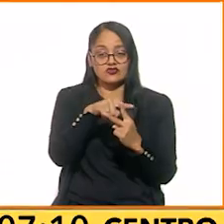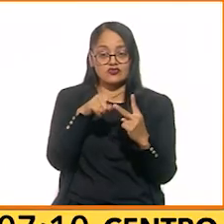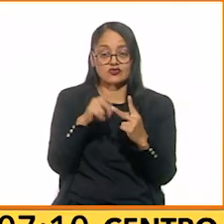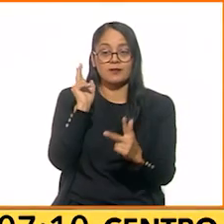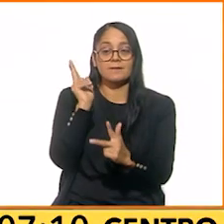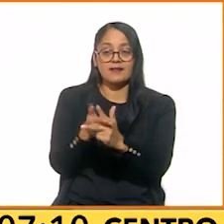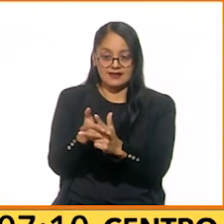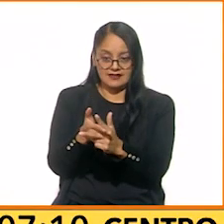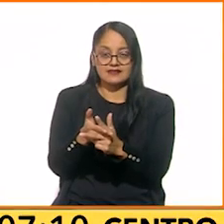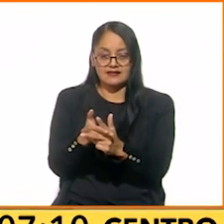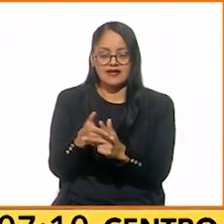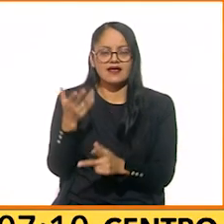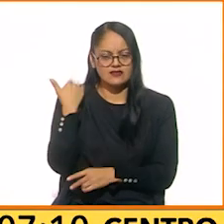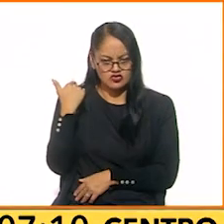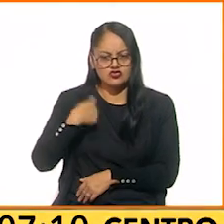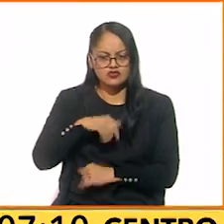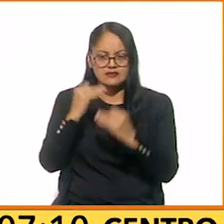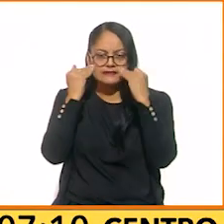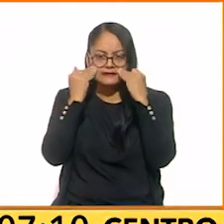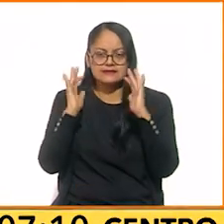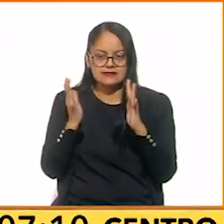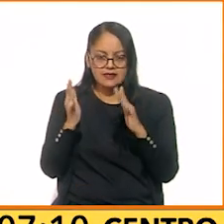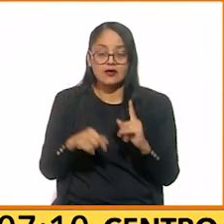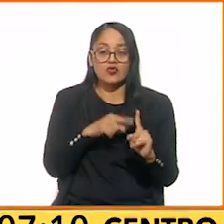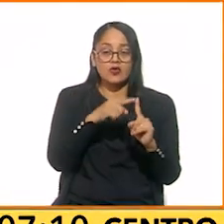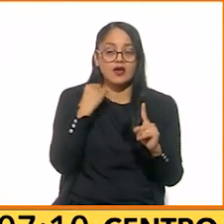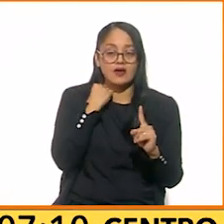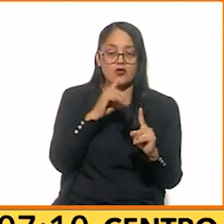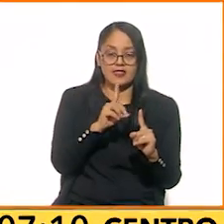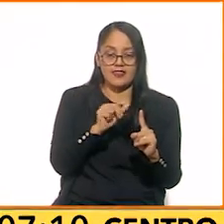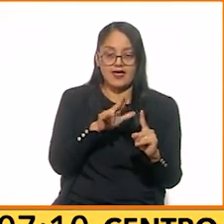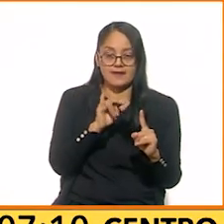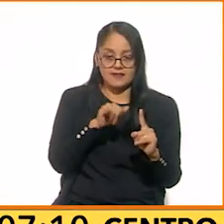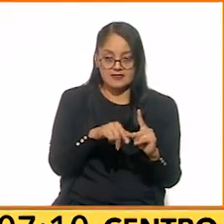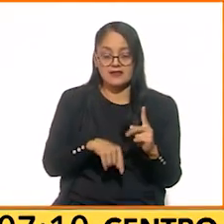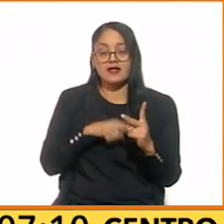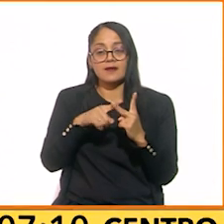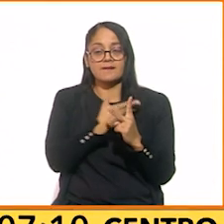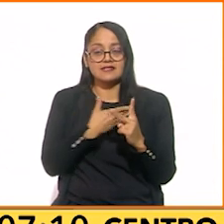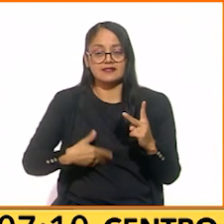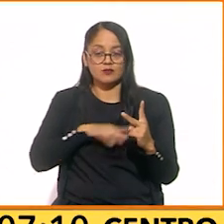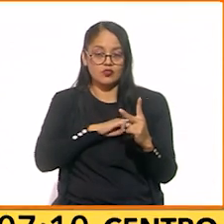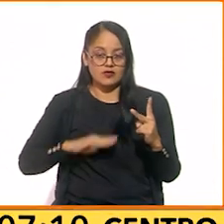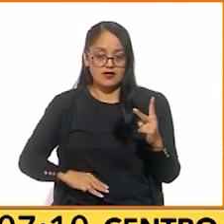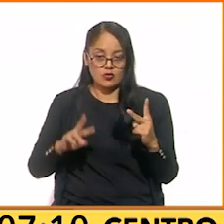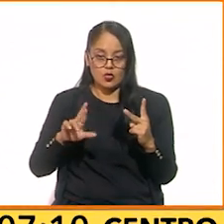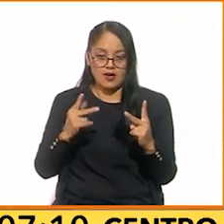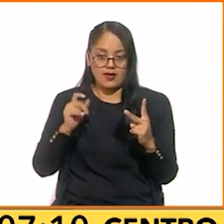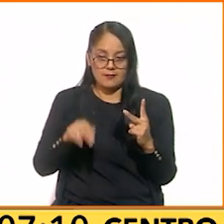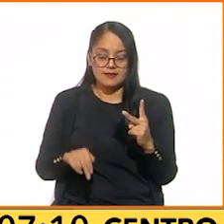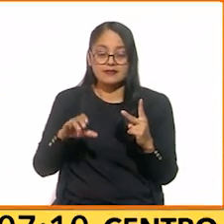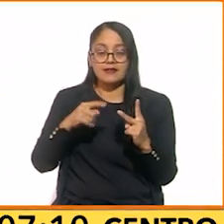2 homicidios de los que hemos sido testigos, uno del abogado David Cohen y otro del presidente municipal de Uruapan, Carlos